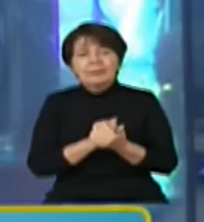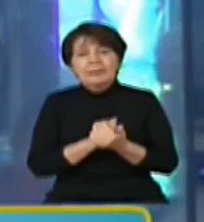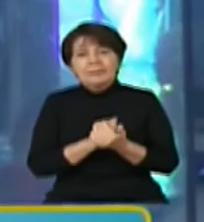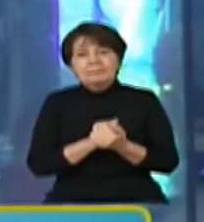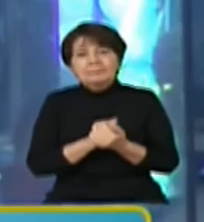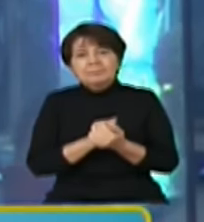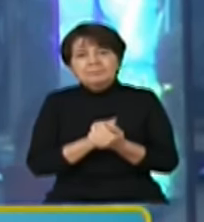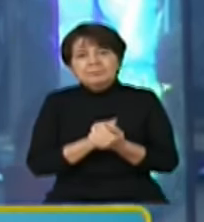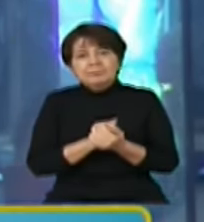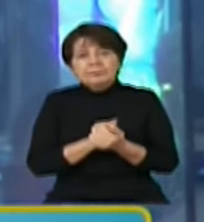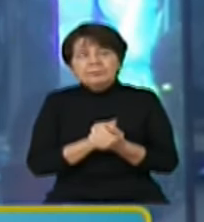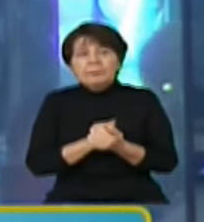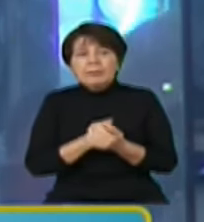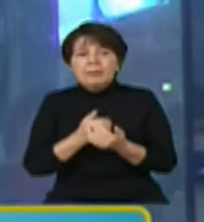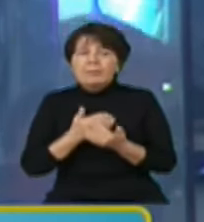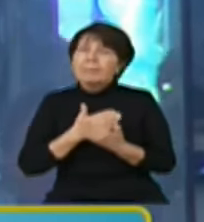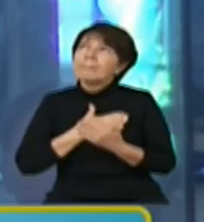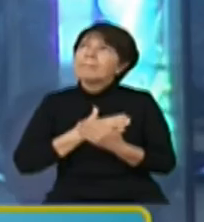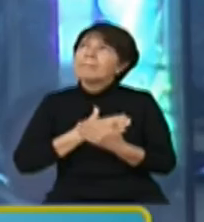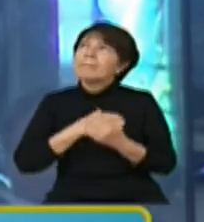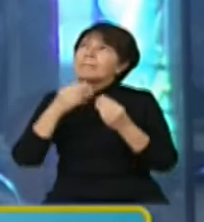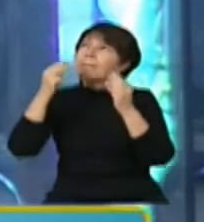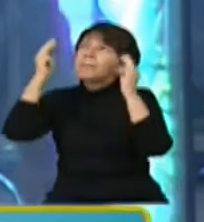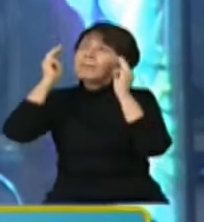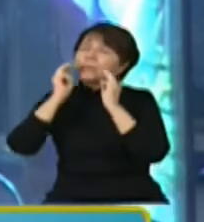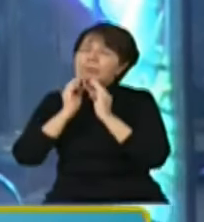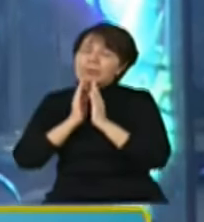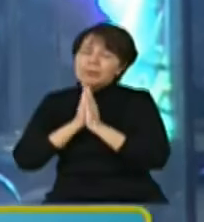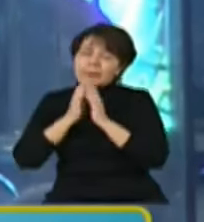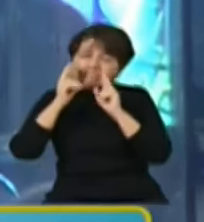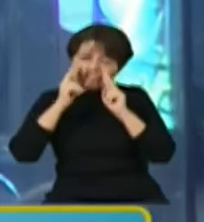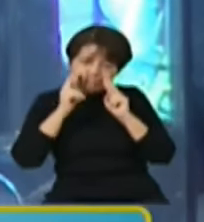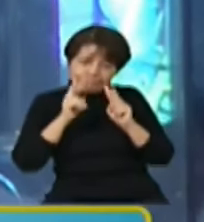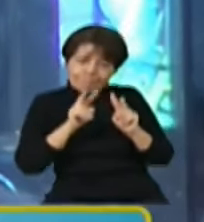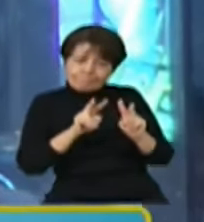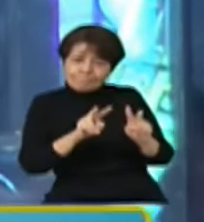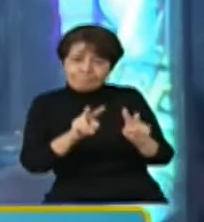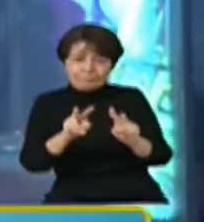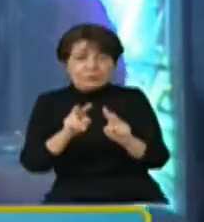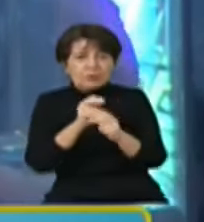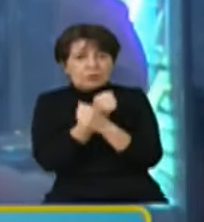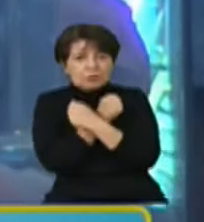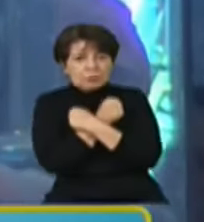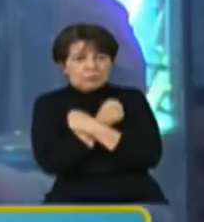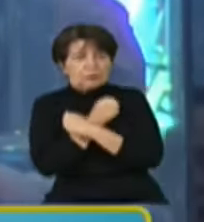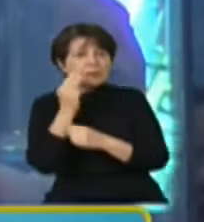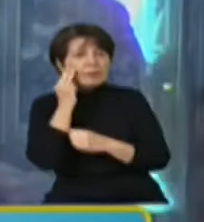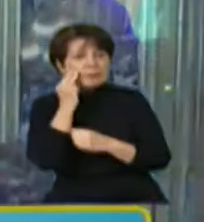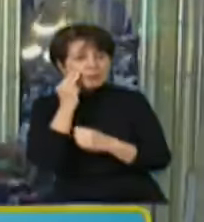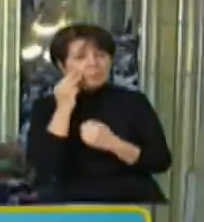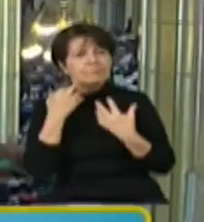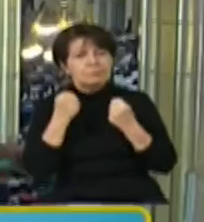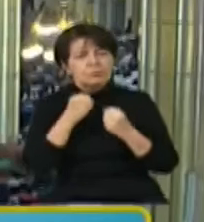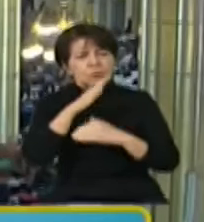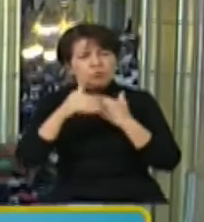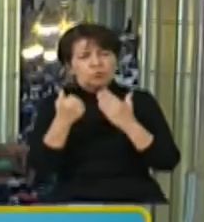concepción. Mira con misericordia, Virgen de Suyapa, a esas madres valientes que